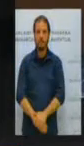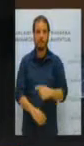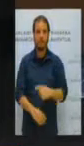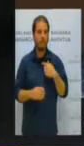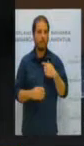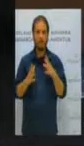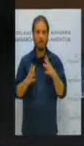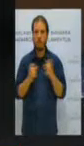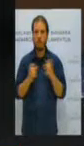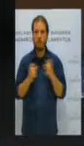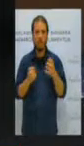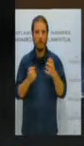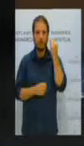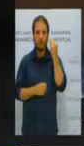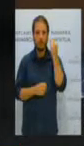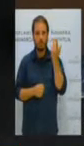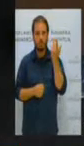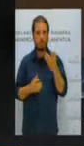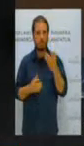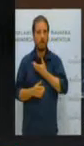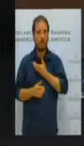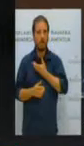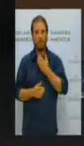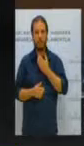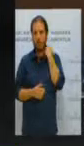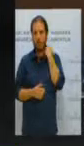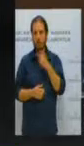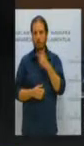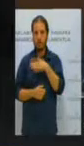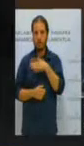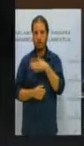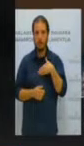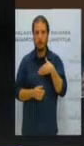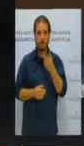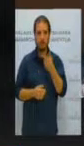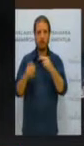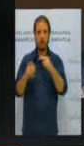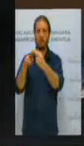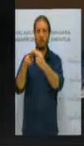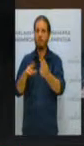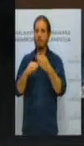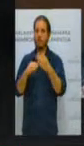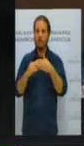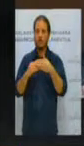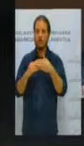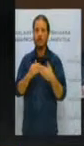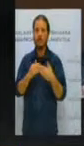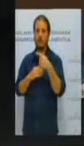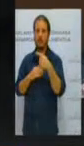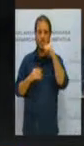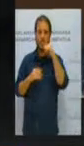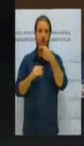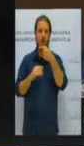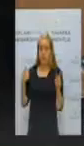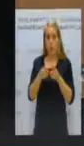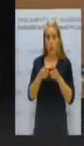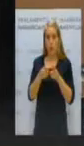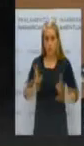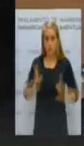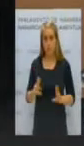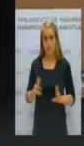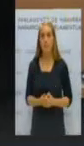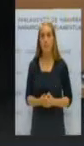sentir del Ayuntamiento de Orcoyen, es que esta pasarela se ejecute a lo largo de, por lo menos a lo largo del próximo año 2019, si no antes.